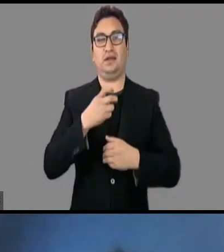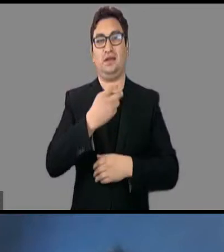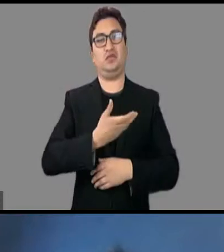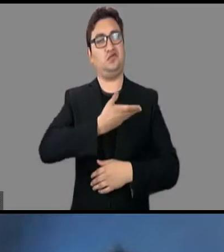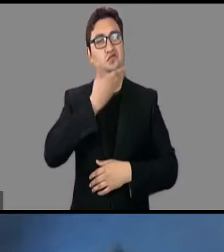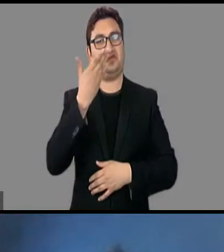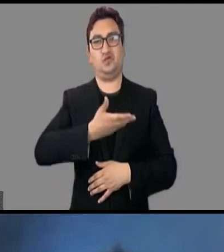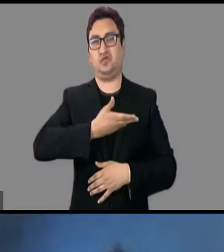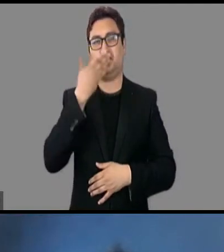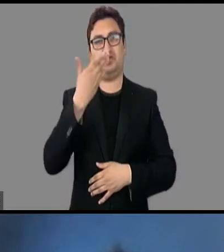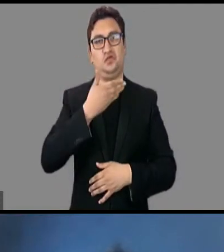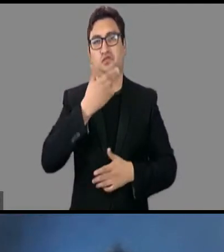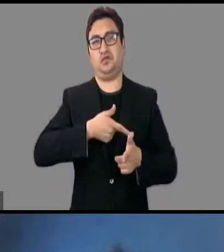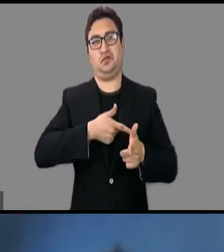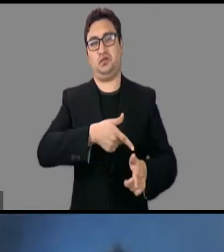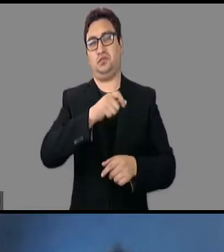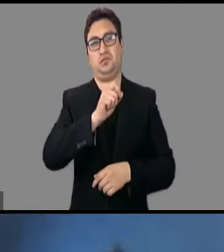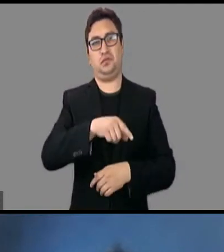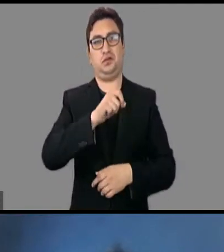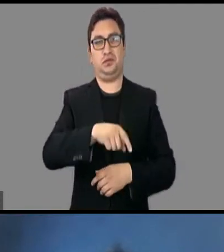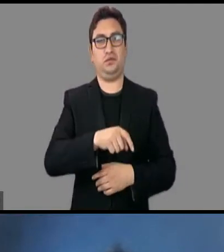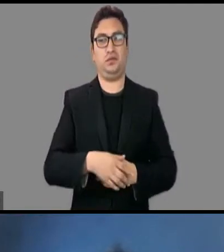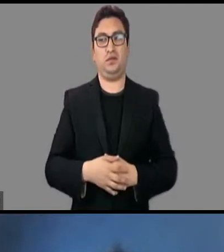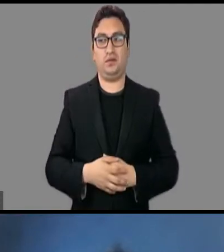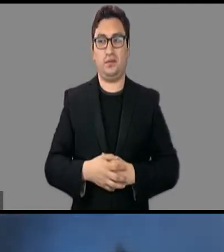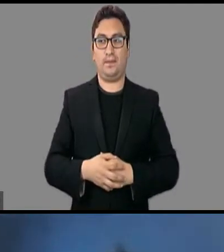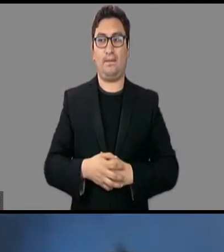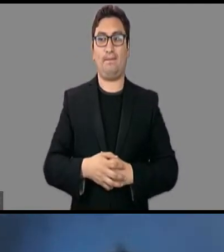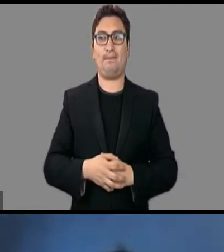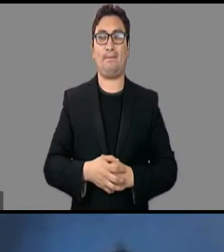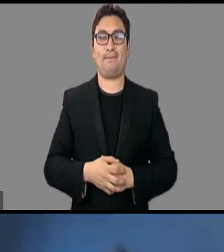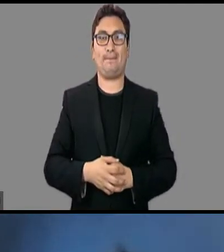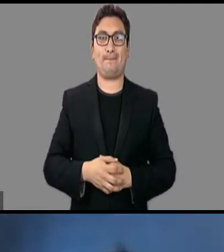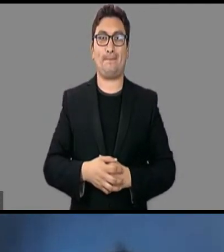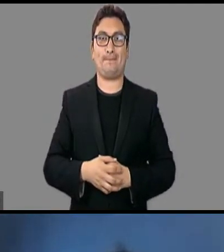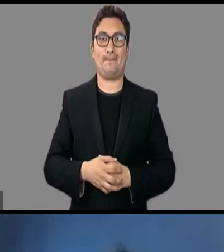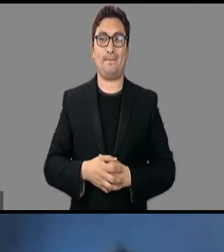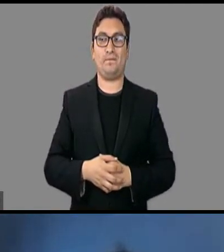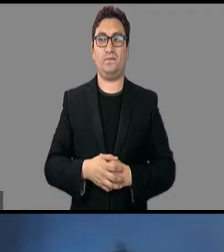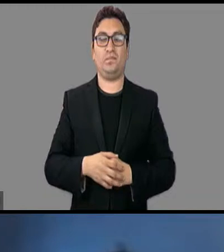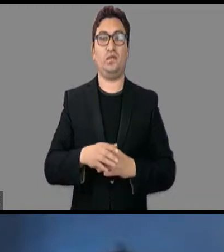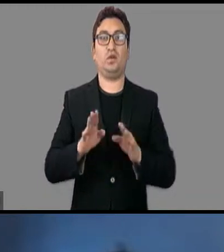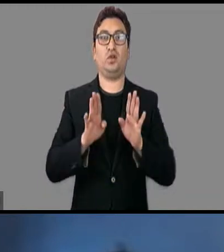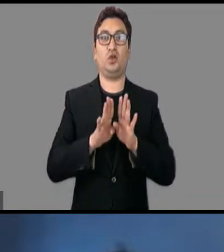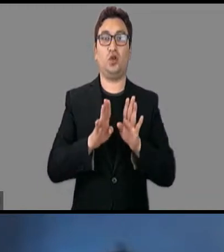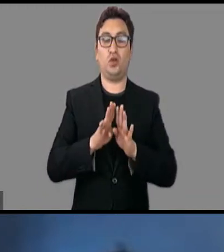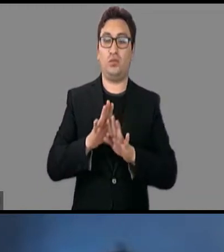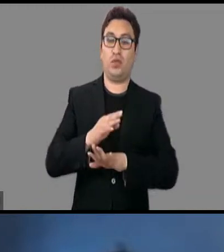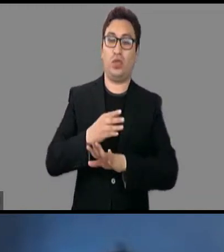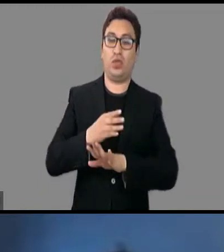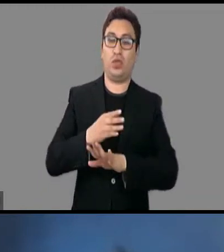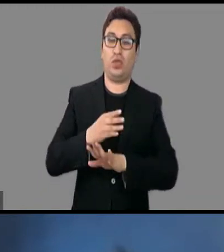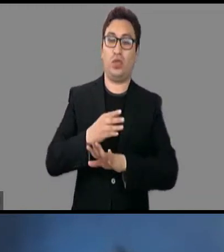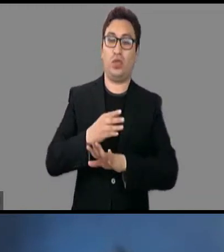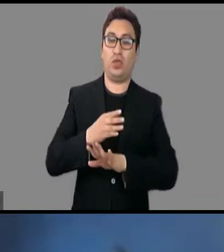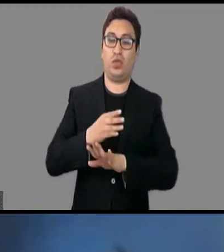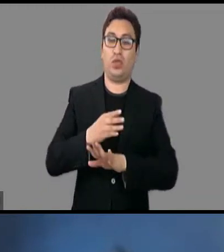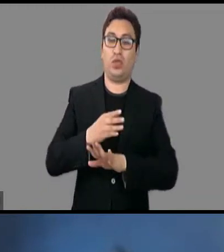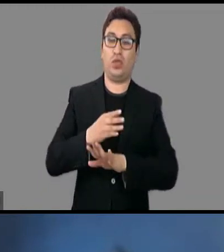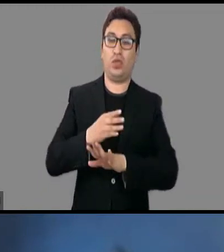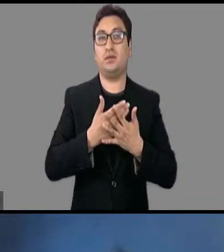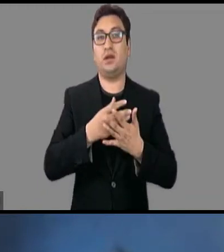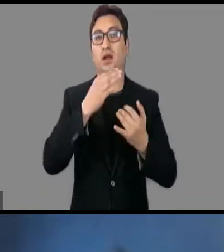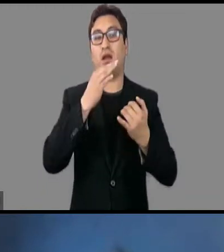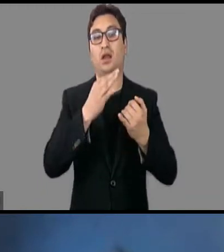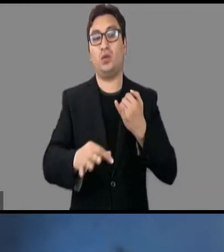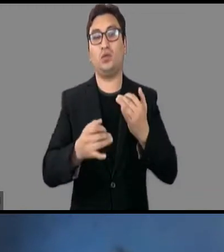justiciables, de no meter el dedo sobre la llaga y esperar que la decisión sea hasta la última instancia, entonces tendría que reponer el procedimiento vía